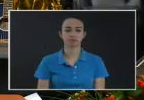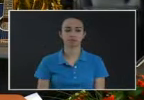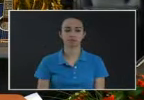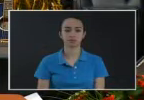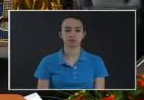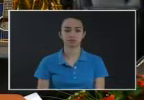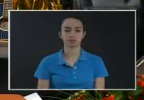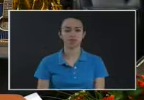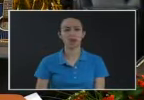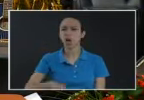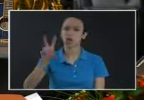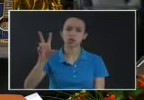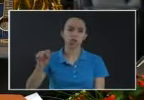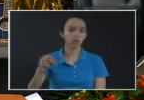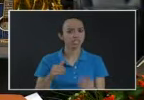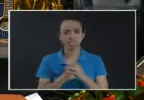No te achicopales.